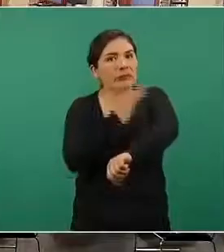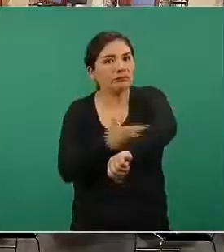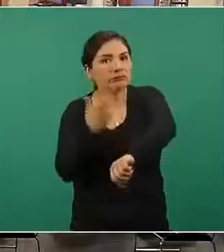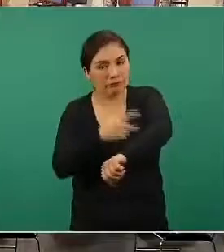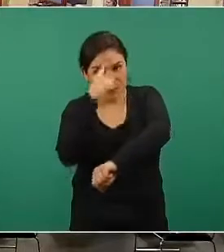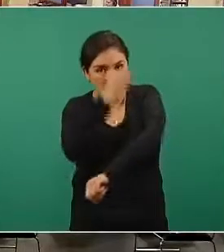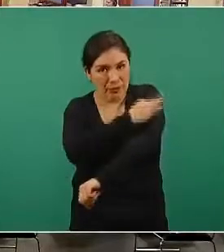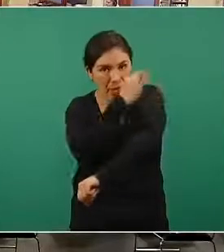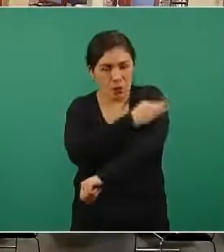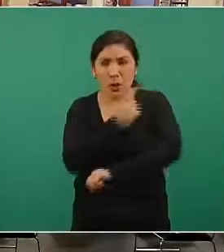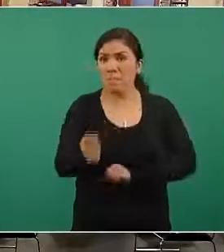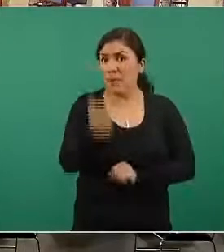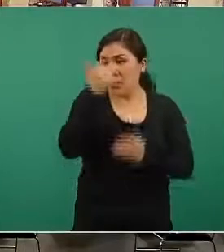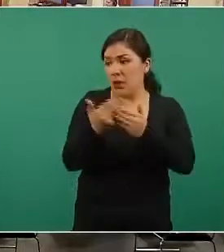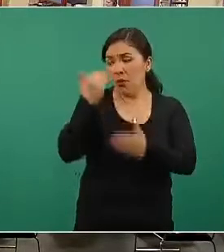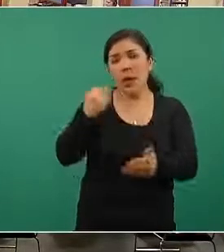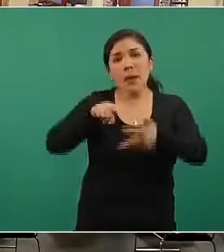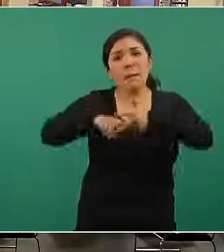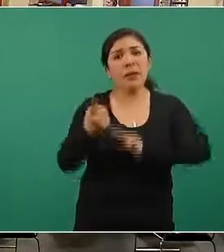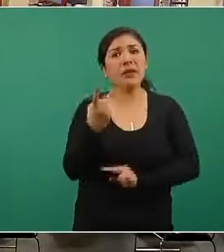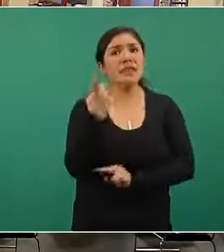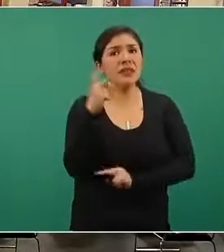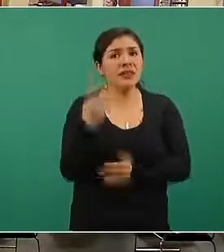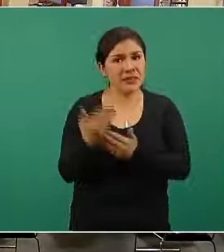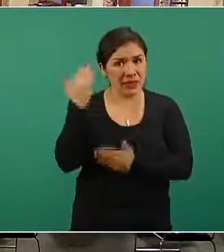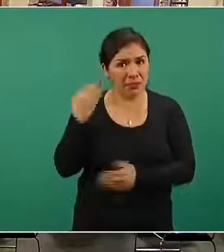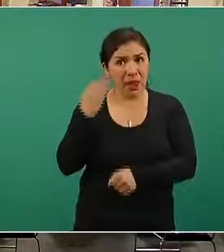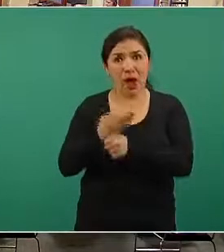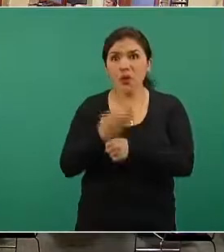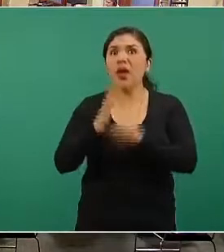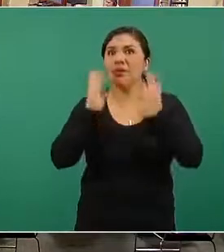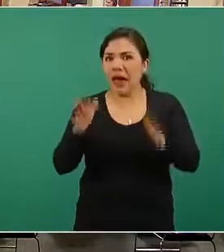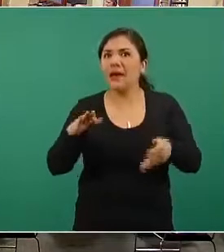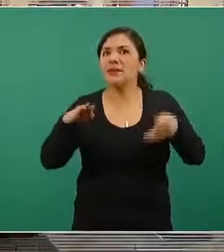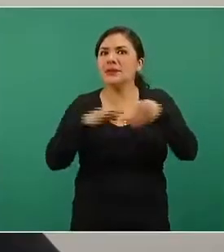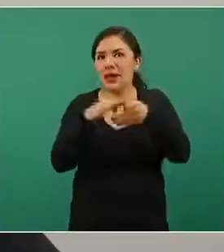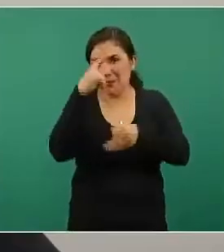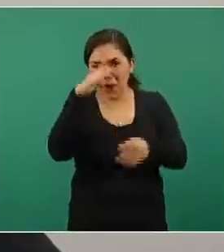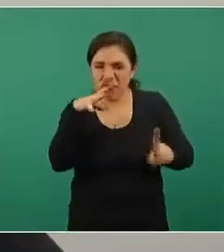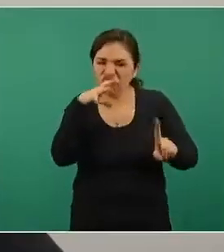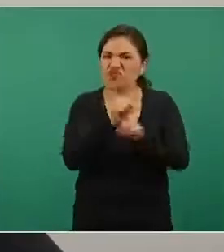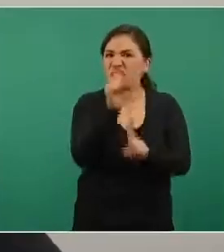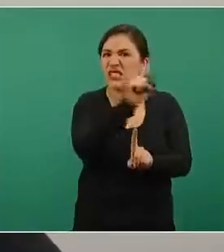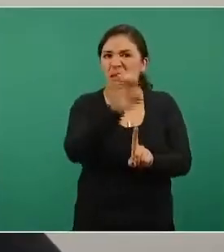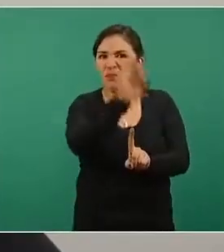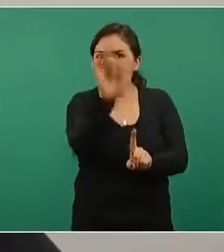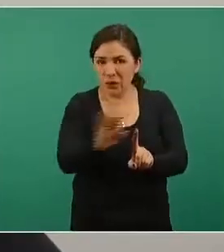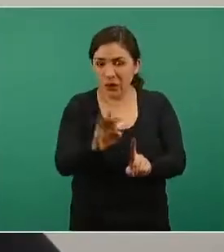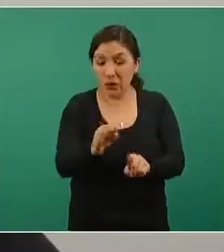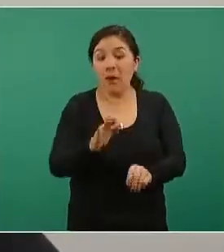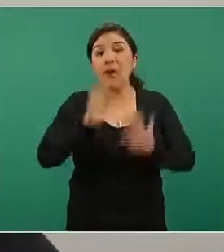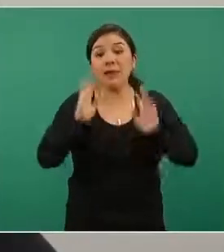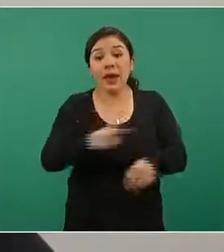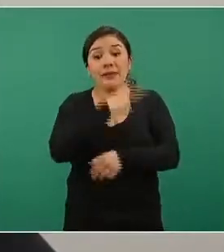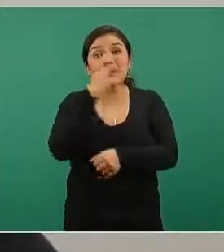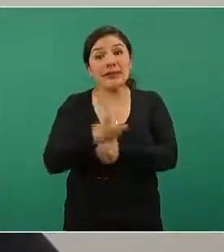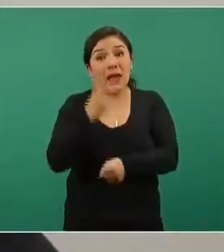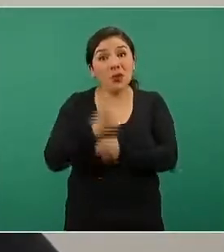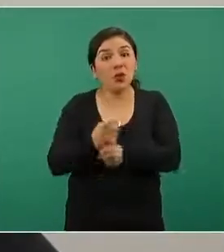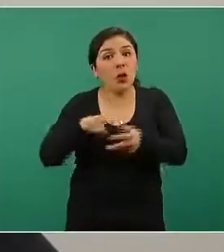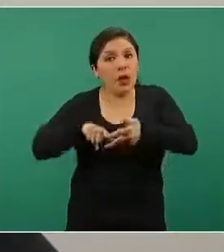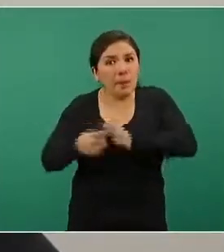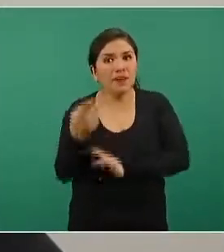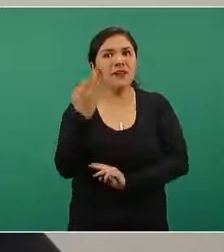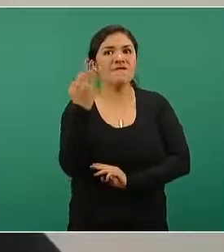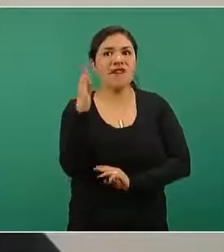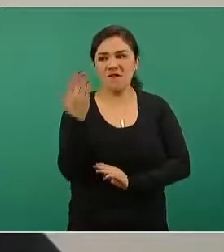primera inició desde el mes de diciembre y está cercana ya a lograr sus metas del 100%. La segunda etapa inició en el mes